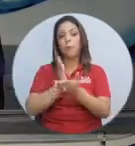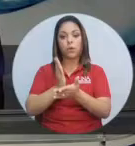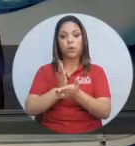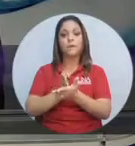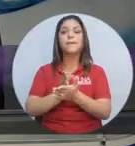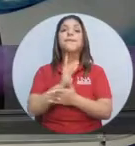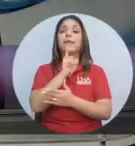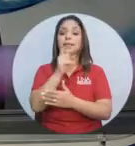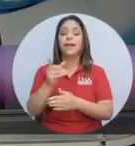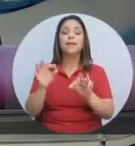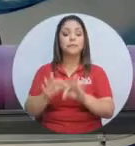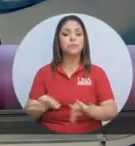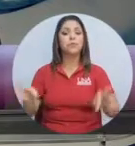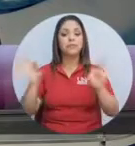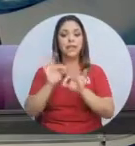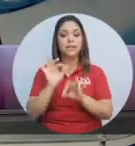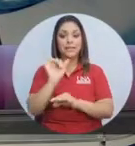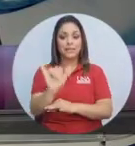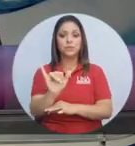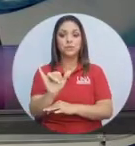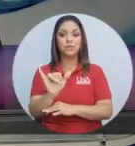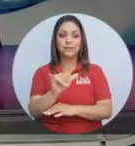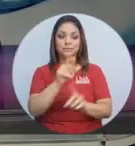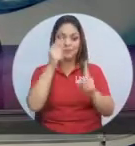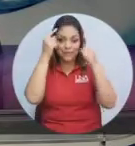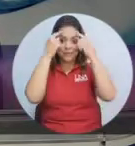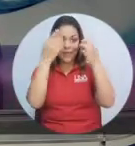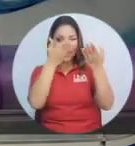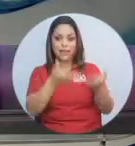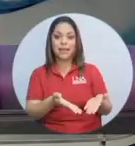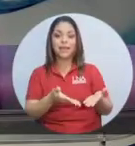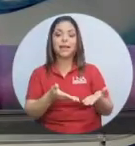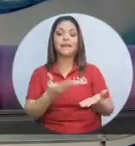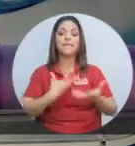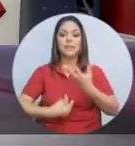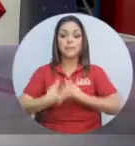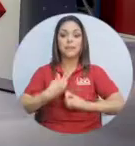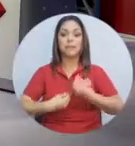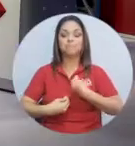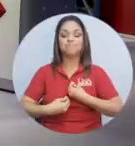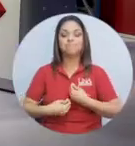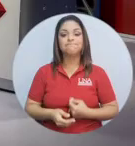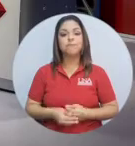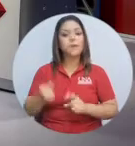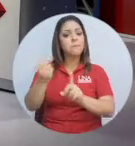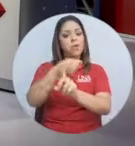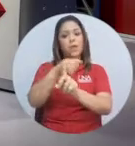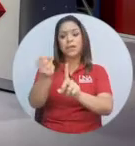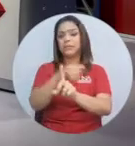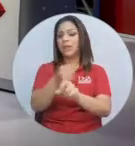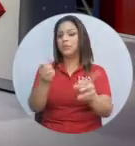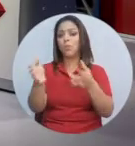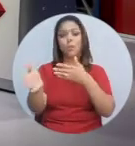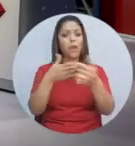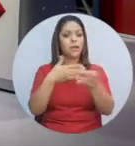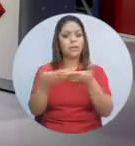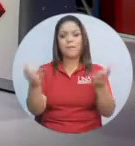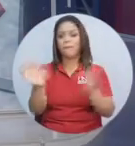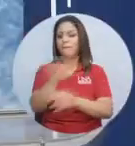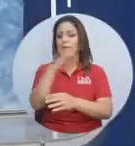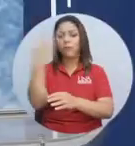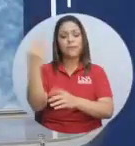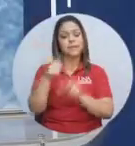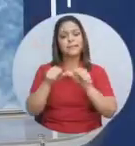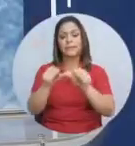entender ese lado tan importante de la víctima aquí. Sí. La violencia es violencia en cualquier forma o manifestación y